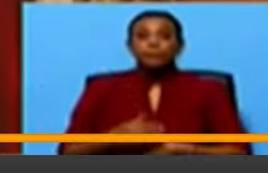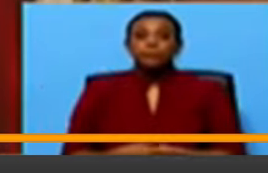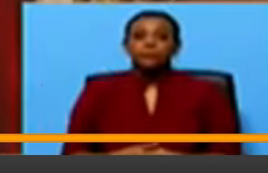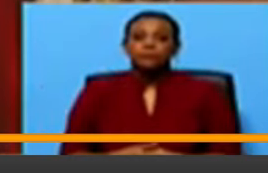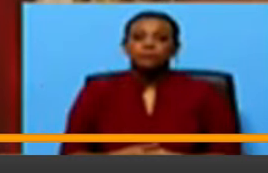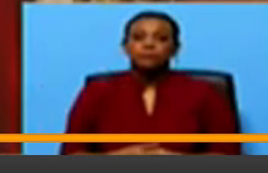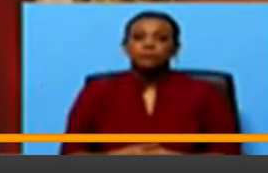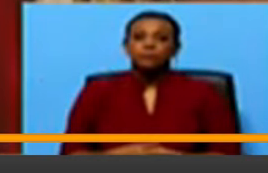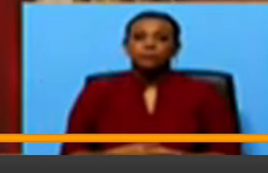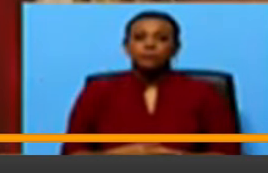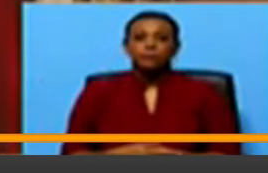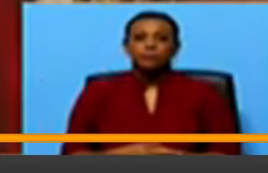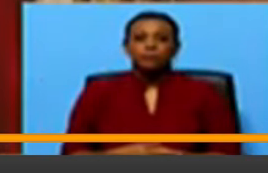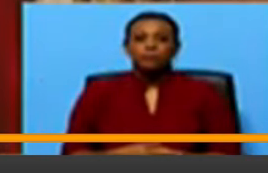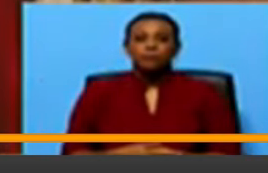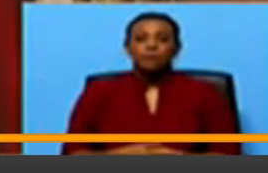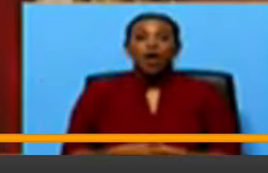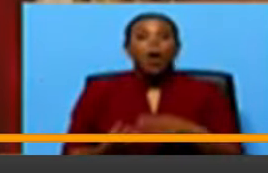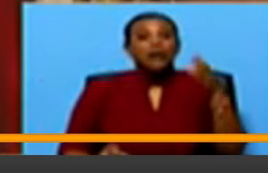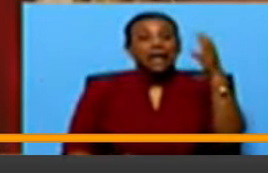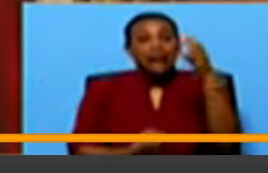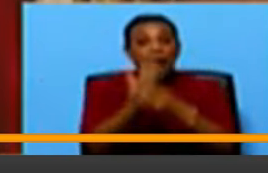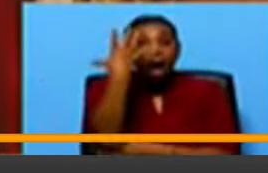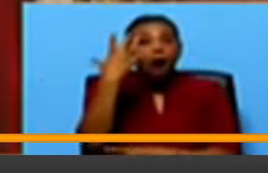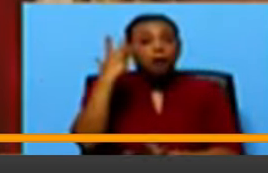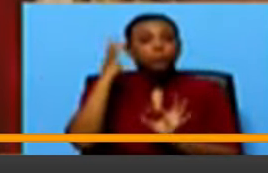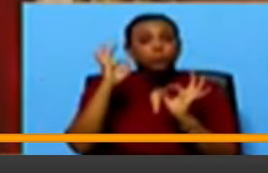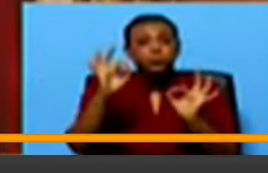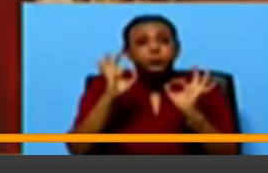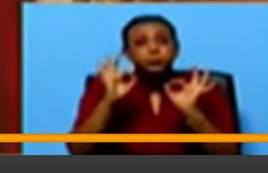que construyeron